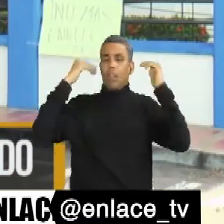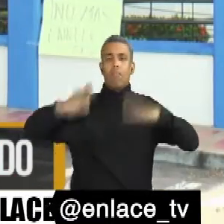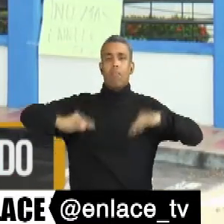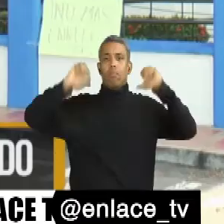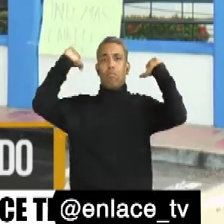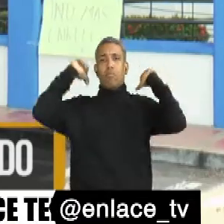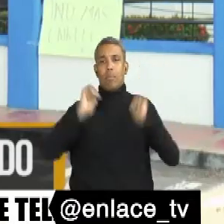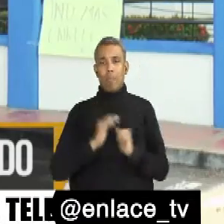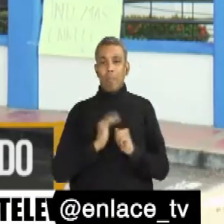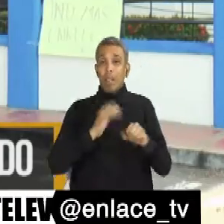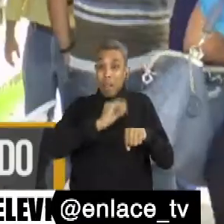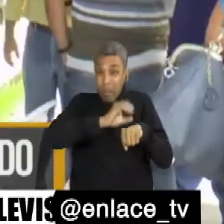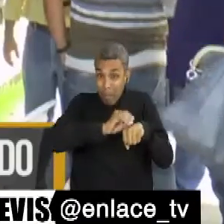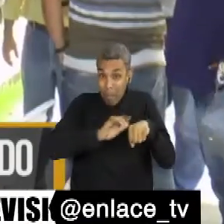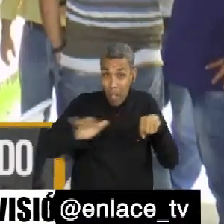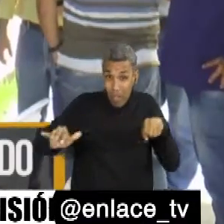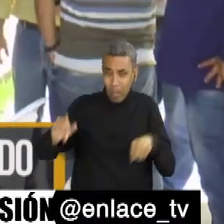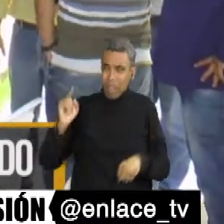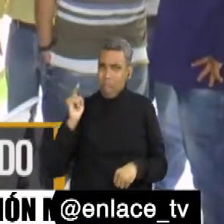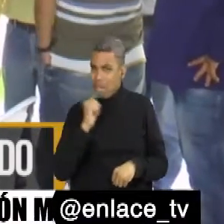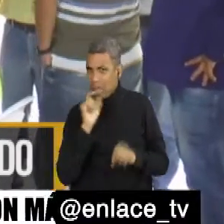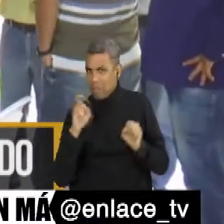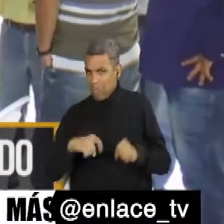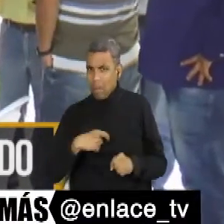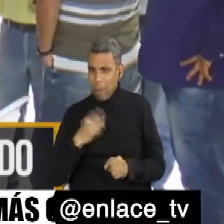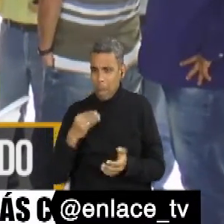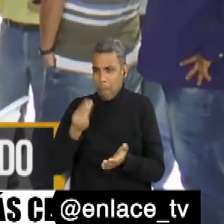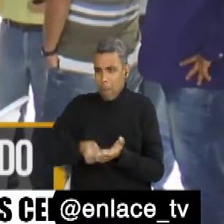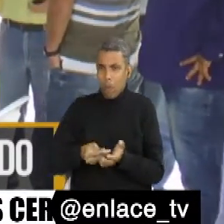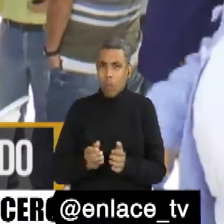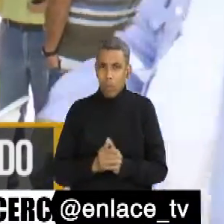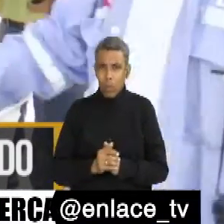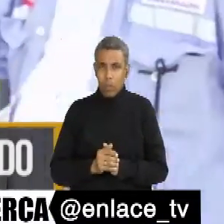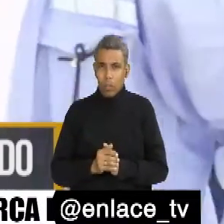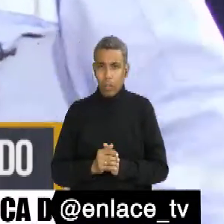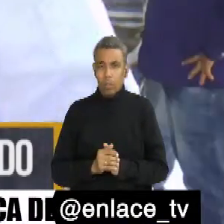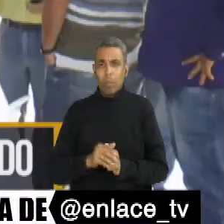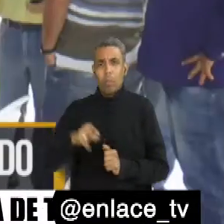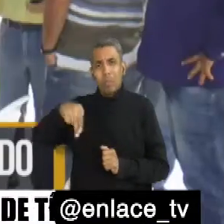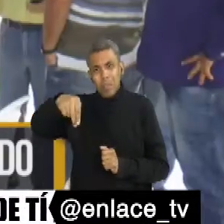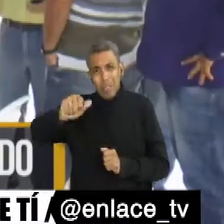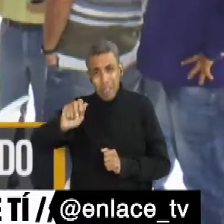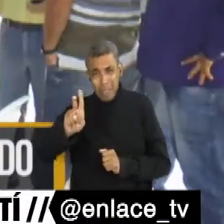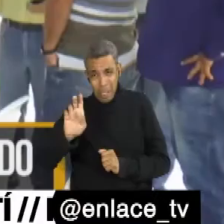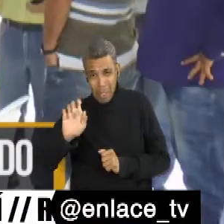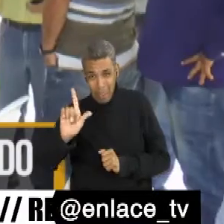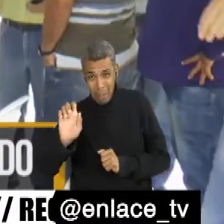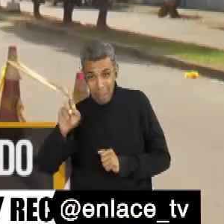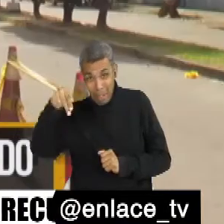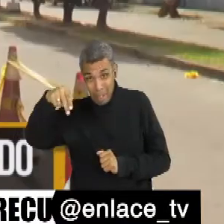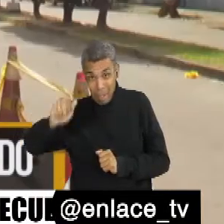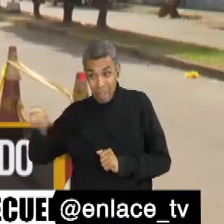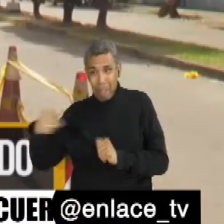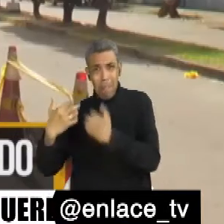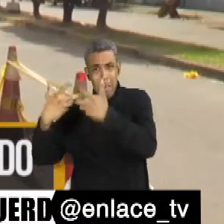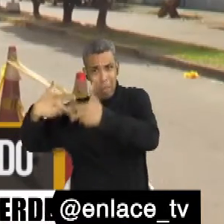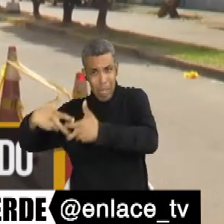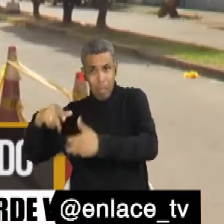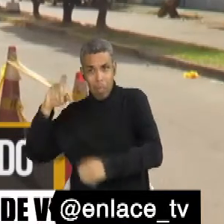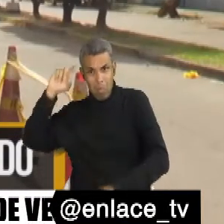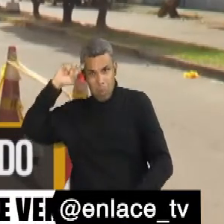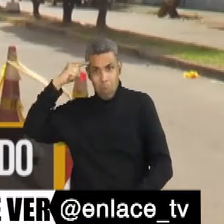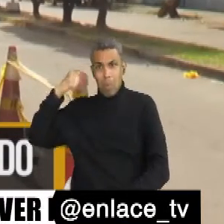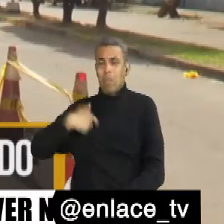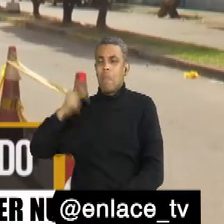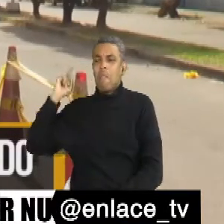única que nos puede pagar porque ya el Estado embargó todas las cuentas de Navelena, de Odebrecht y no pueden mandar plata al exterior y